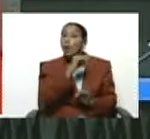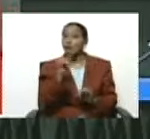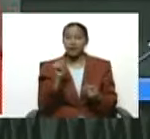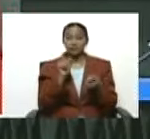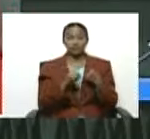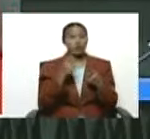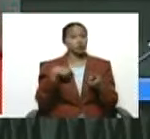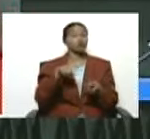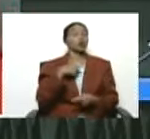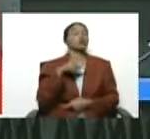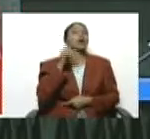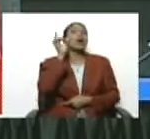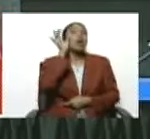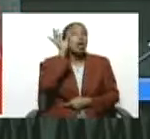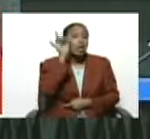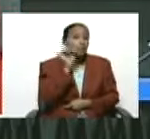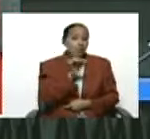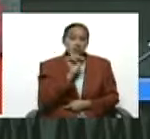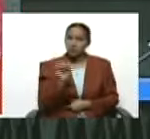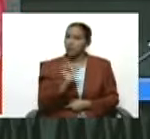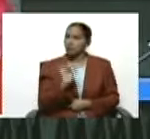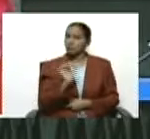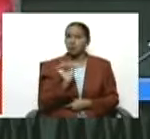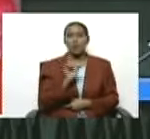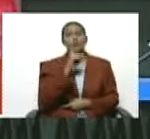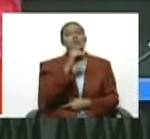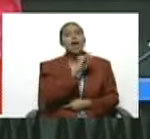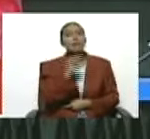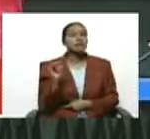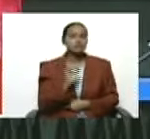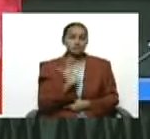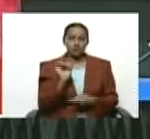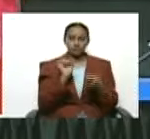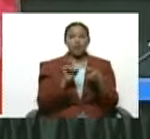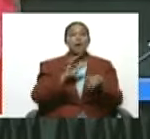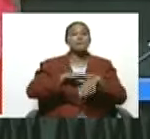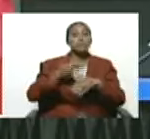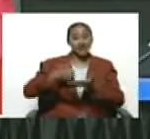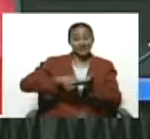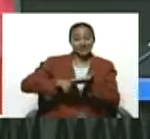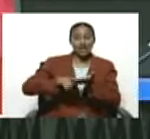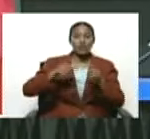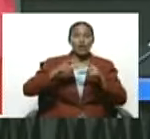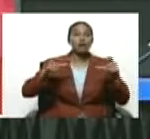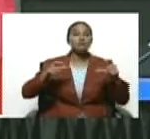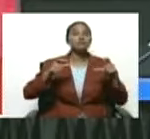mentira. Una sola vez lo contamos porque la cédula de identidad de cada uno de nosotros es